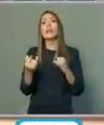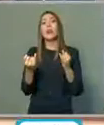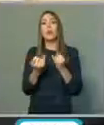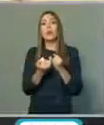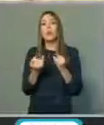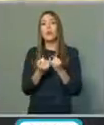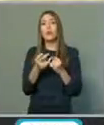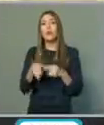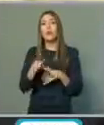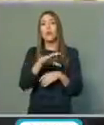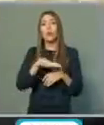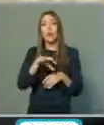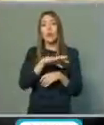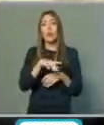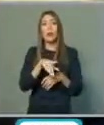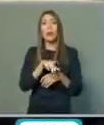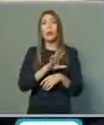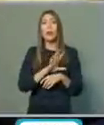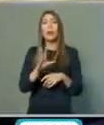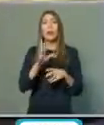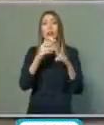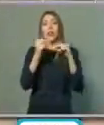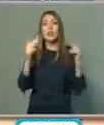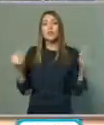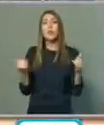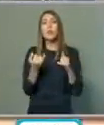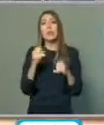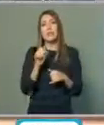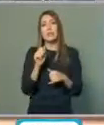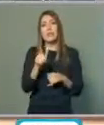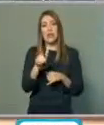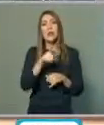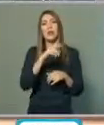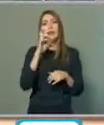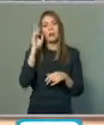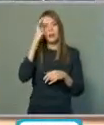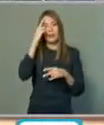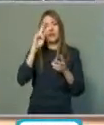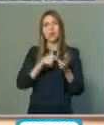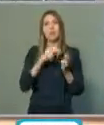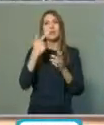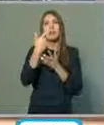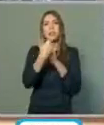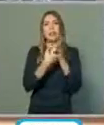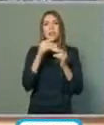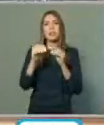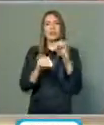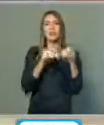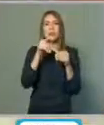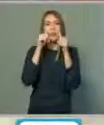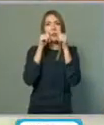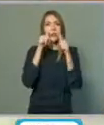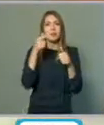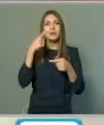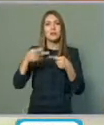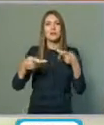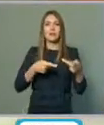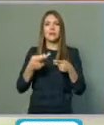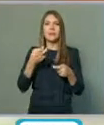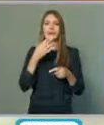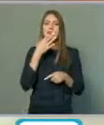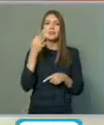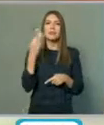queso, Ahí va, vamos a ahí va. montar. Hecho. Pues vamos a recordar los ingredientes. Señora que esté en casa, ponga mucha atención porque pueda preparar este